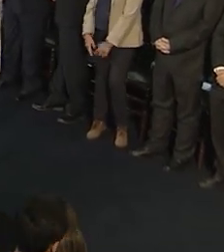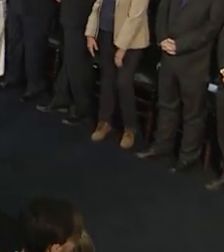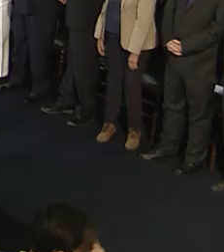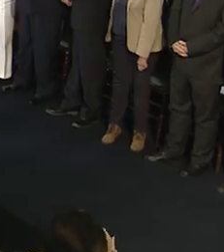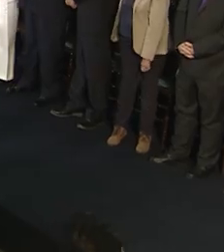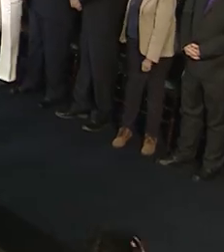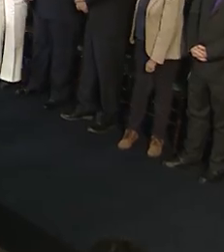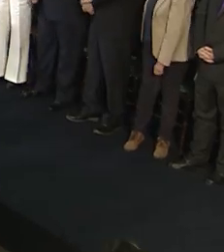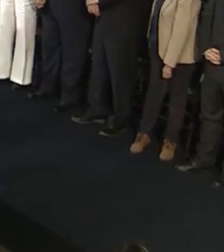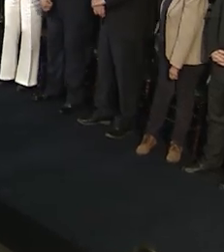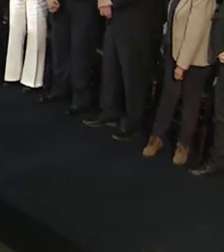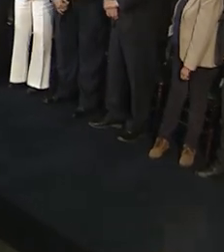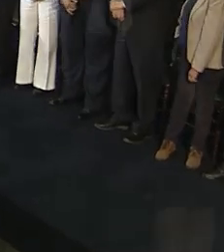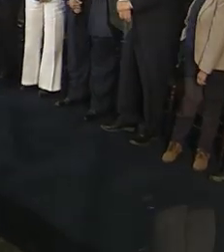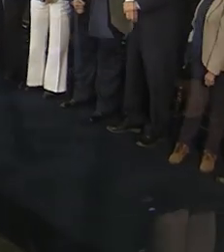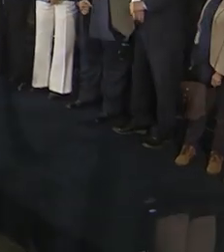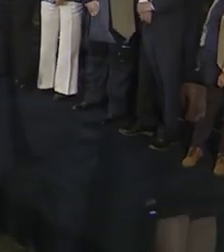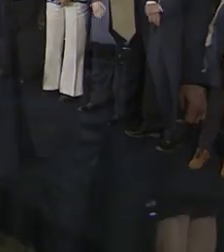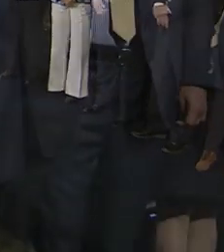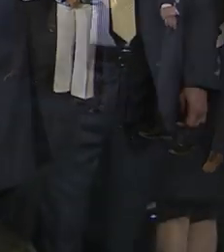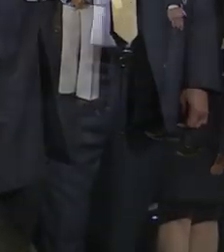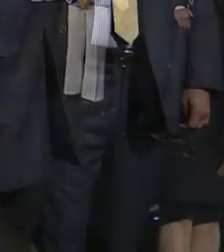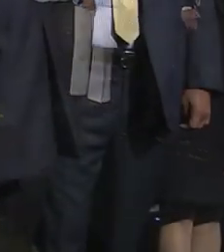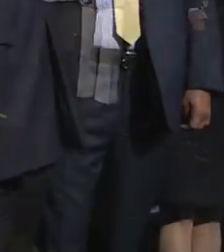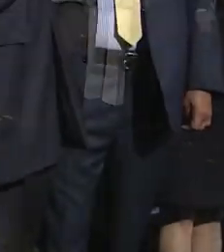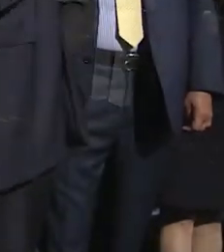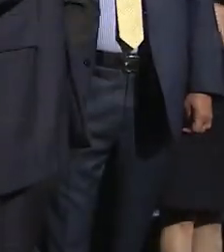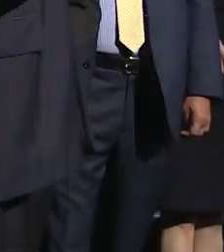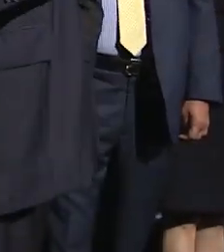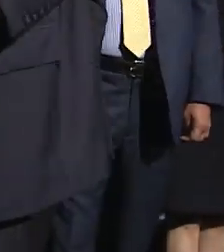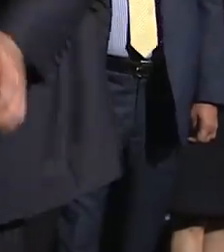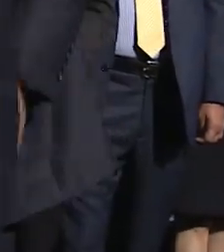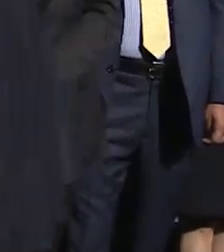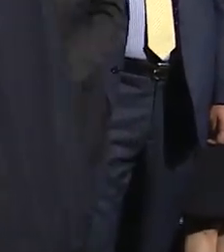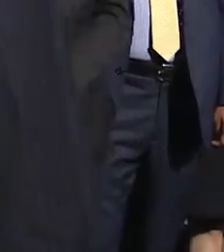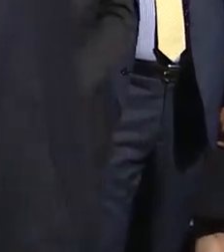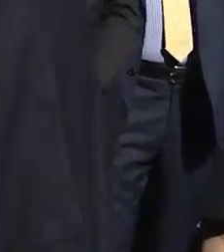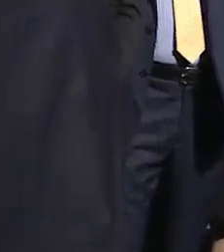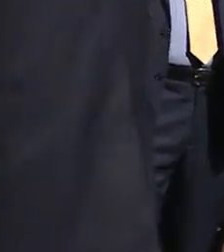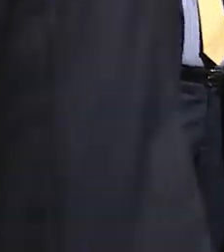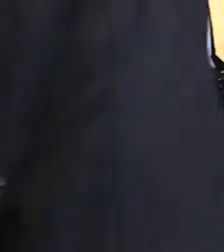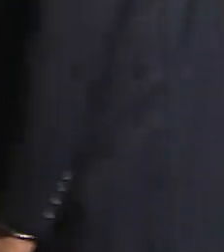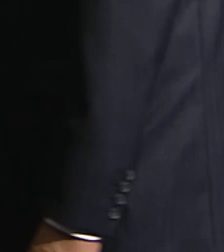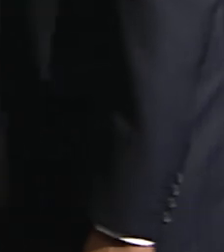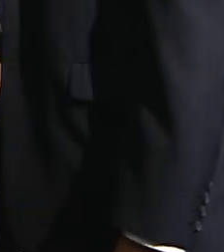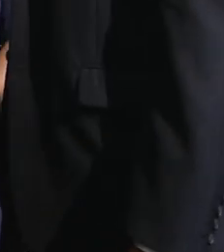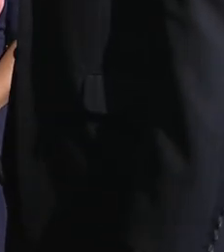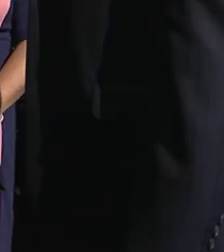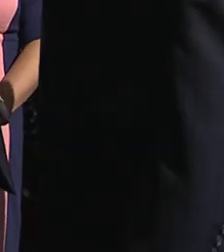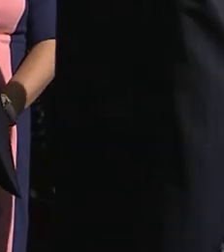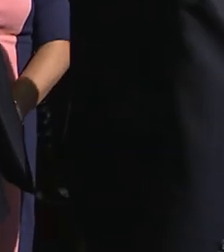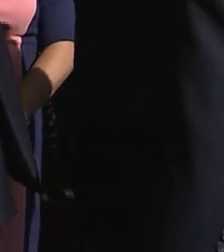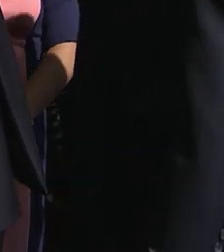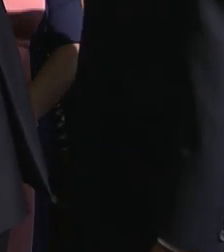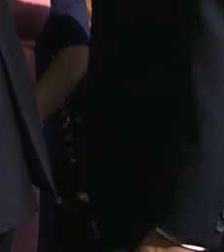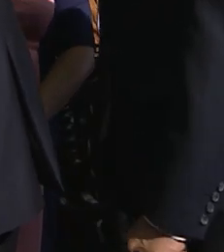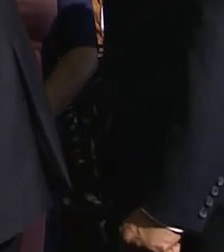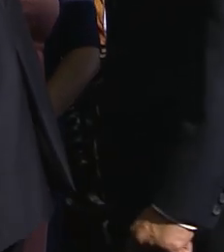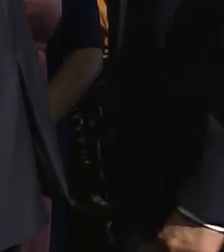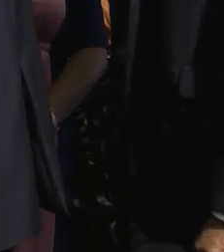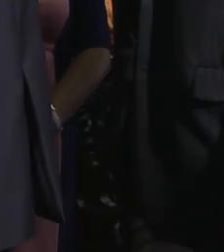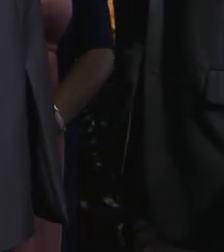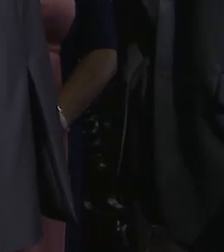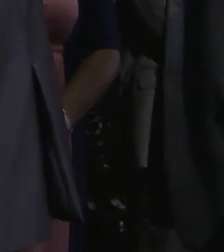esta ocasión por parte de la comunidad académica es el doctor sergio garcía ramírez profesor emérito de la unam quien es miembro